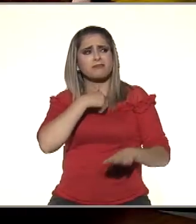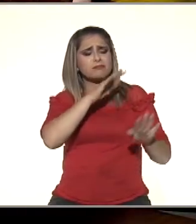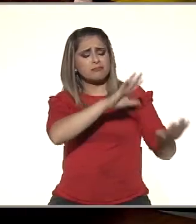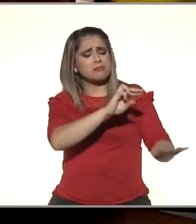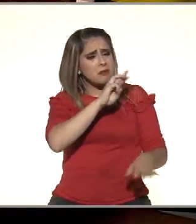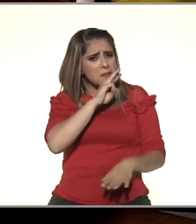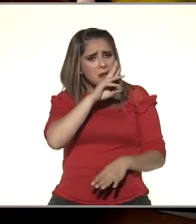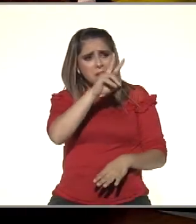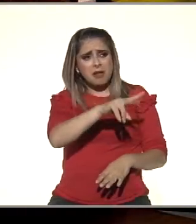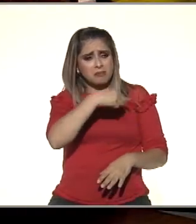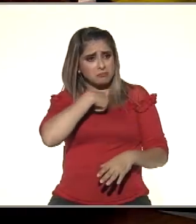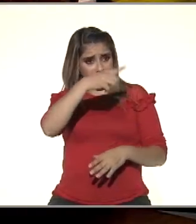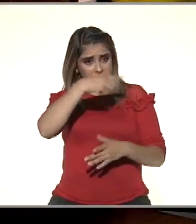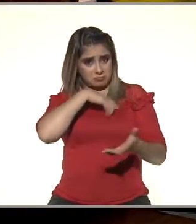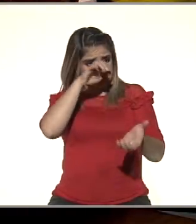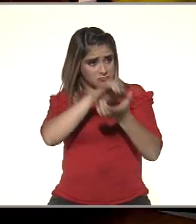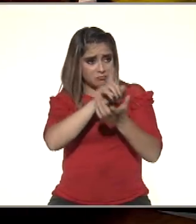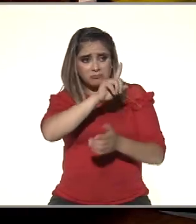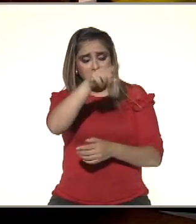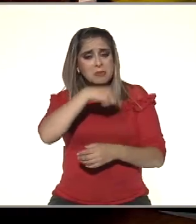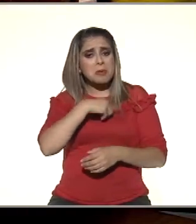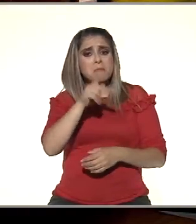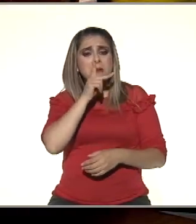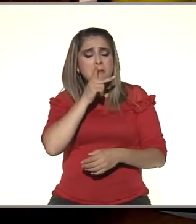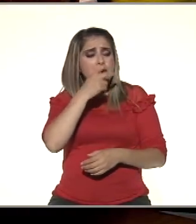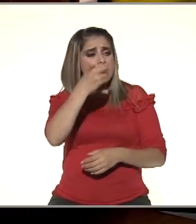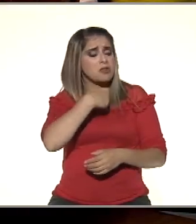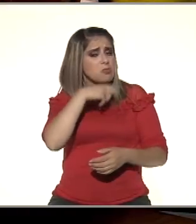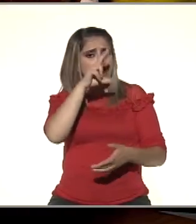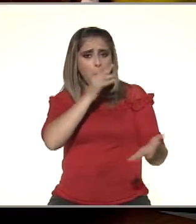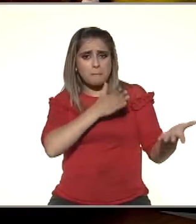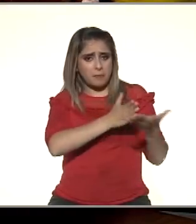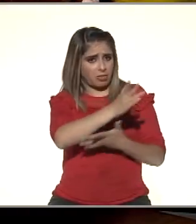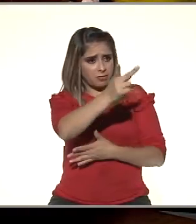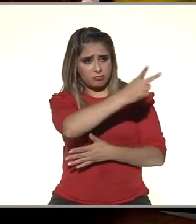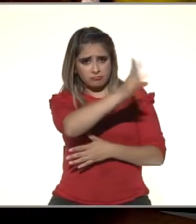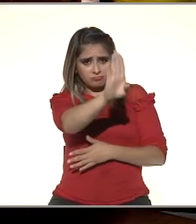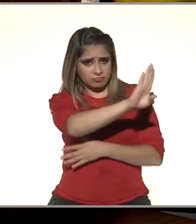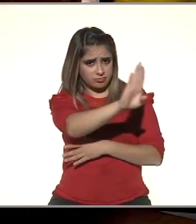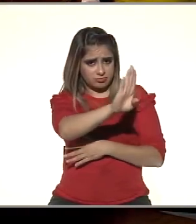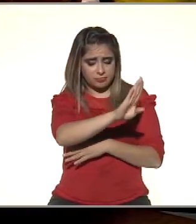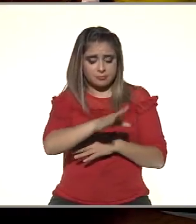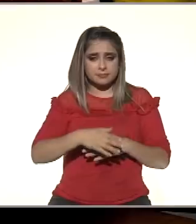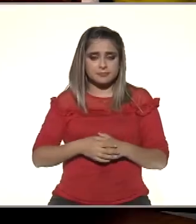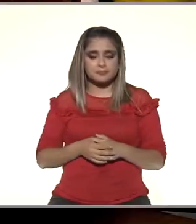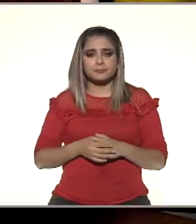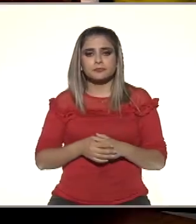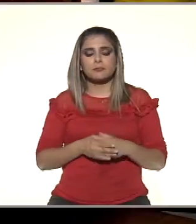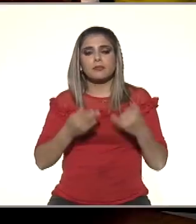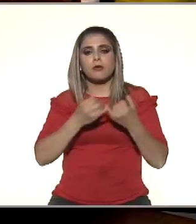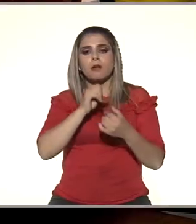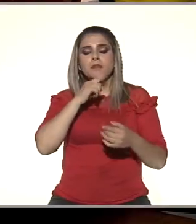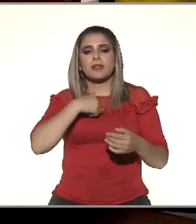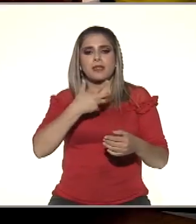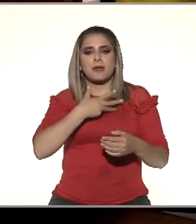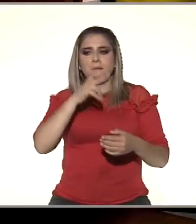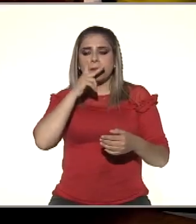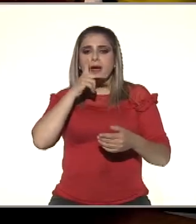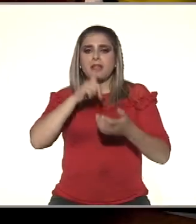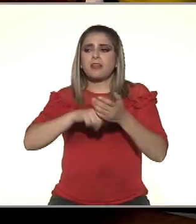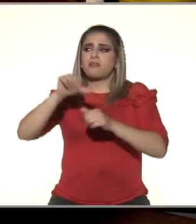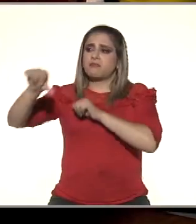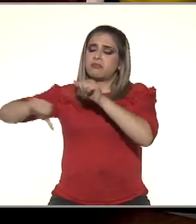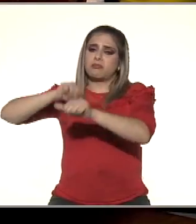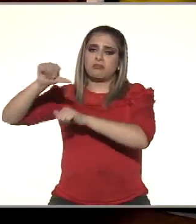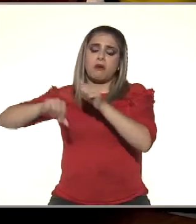mamá, no es mi esposo, es mi padre. Uno no se debe meter en los problemas de dos. También tuve un padre que era infiel con muchas